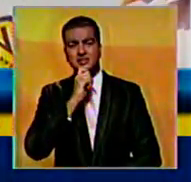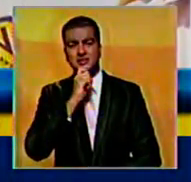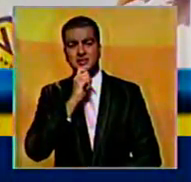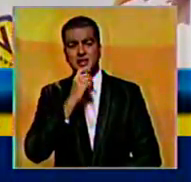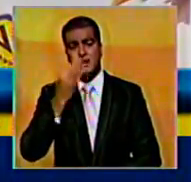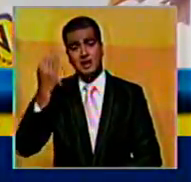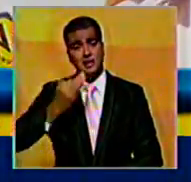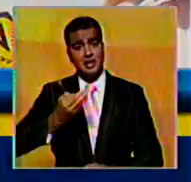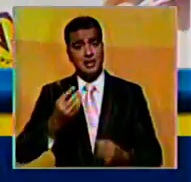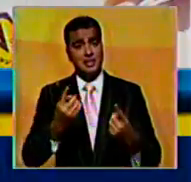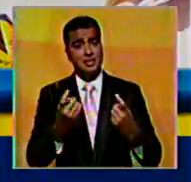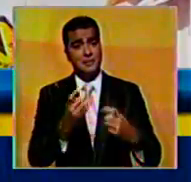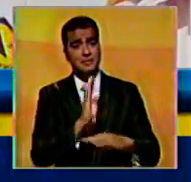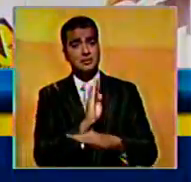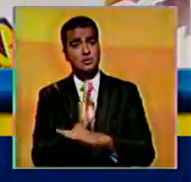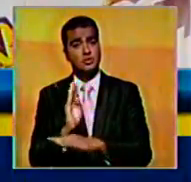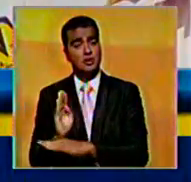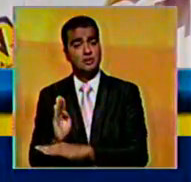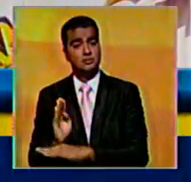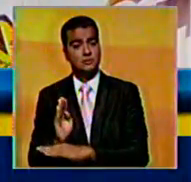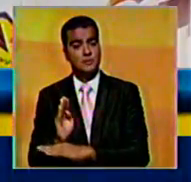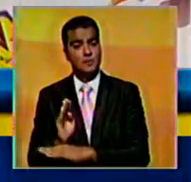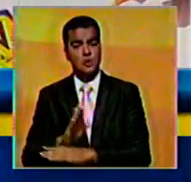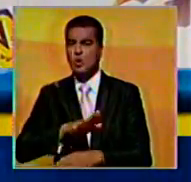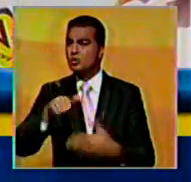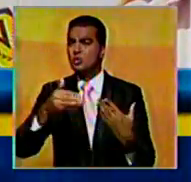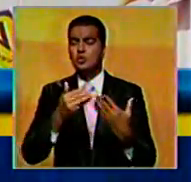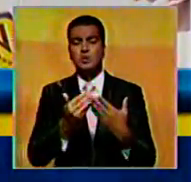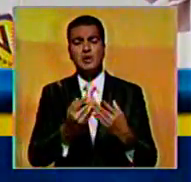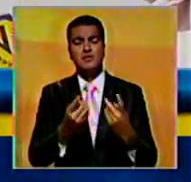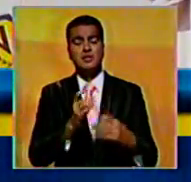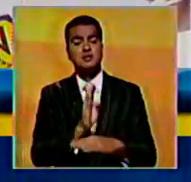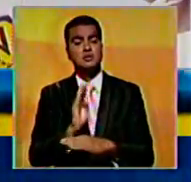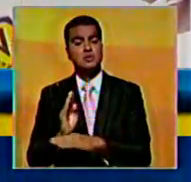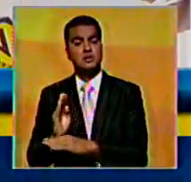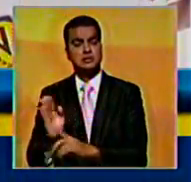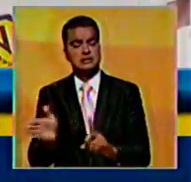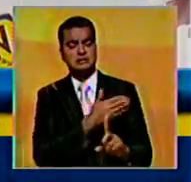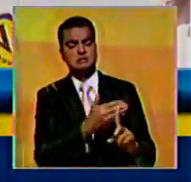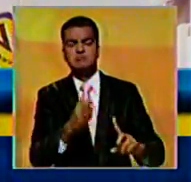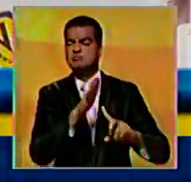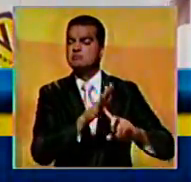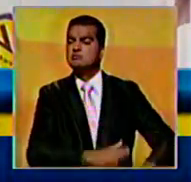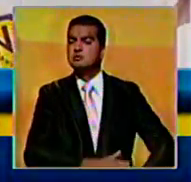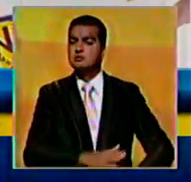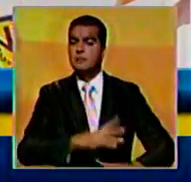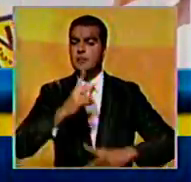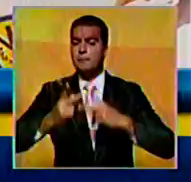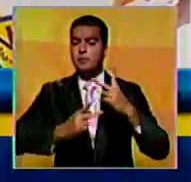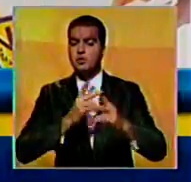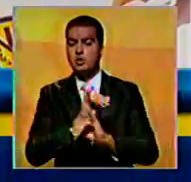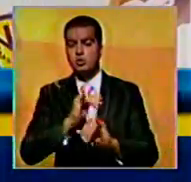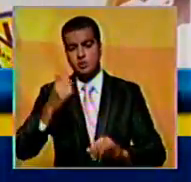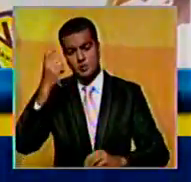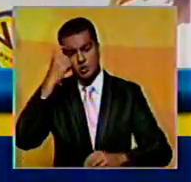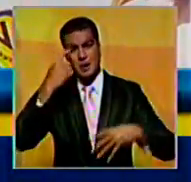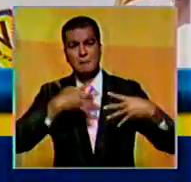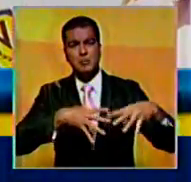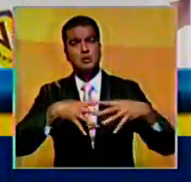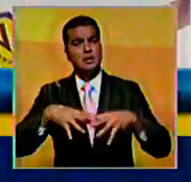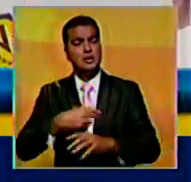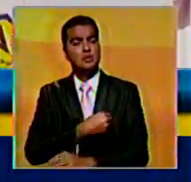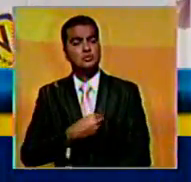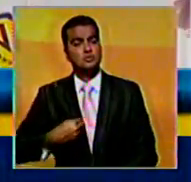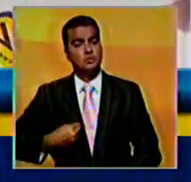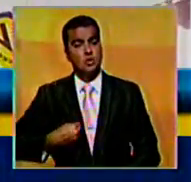inseguridad. No solamente la inseguridad que hemos vivido a lo largo de estos 15 años, sino además la violencia política que hemos vivido en estos últimos días de protesta.